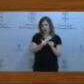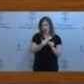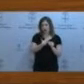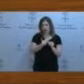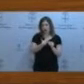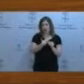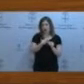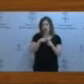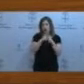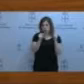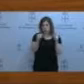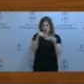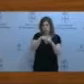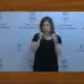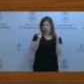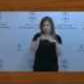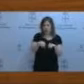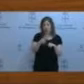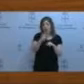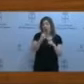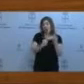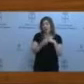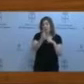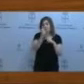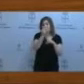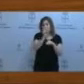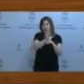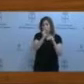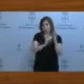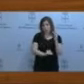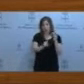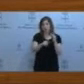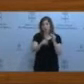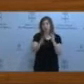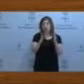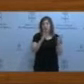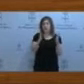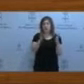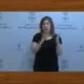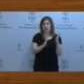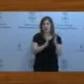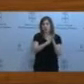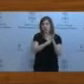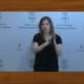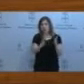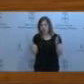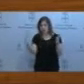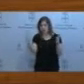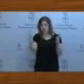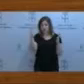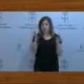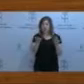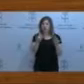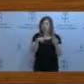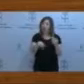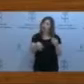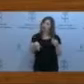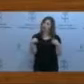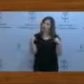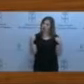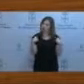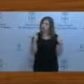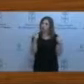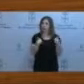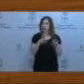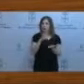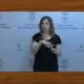en ese acuerdo, algunas contando con menor presupuesto y con temporalidad más larga entonces, que no se durmieron y hoy ya disfrutan de su centro de salud. Por